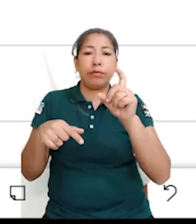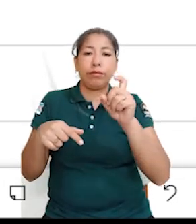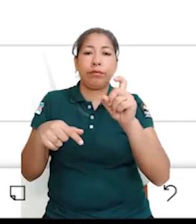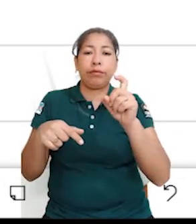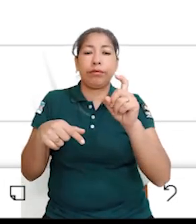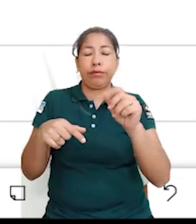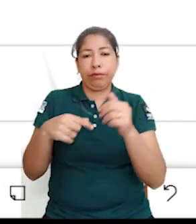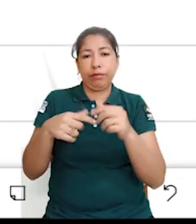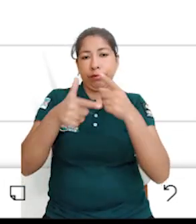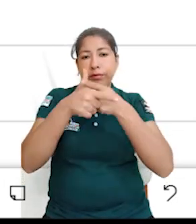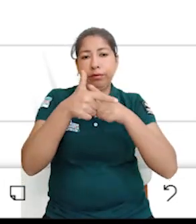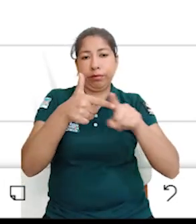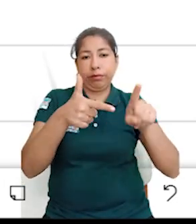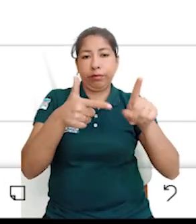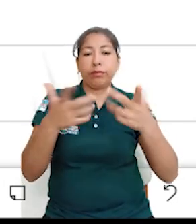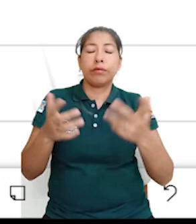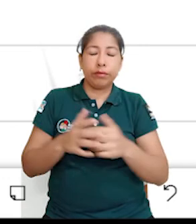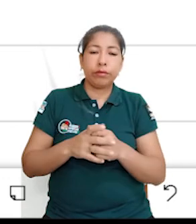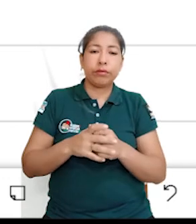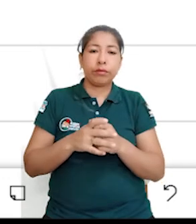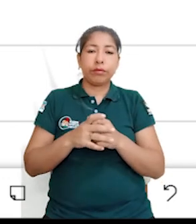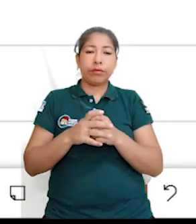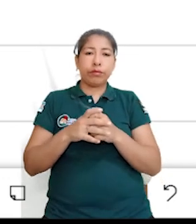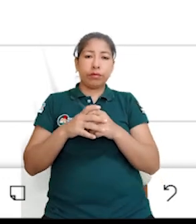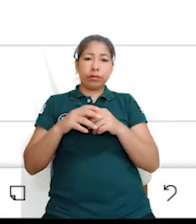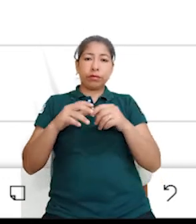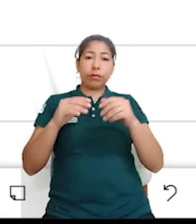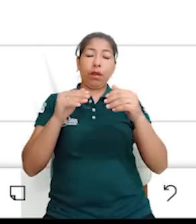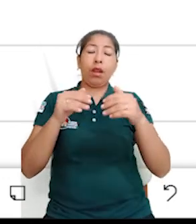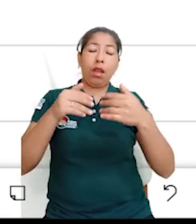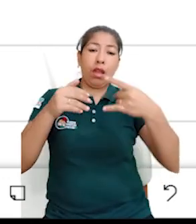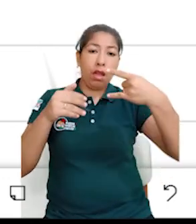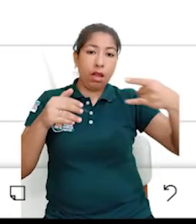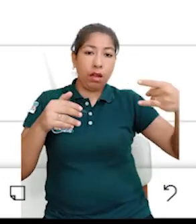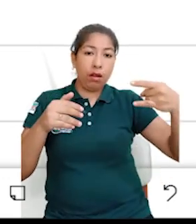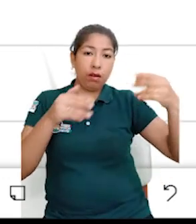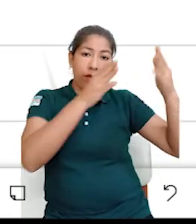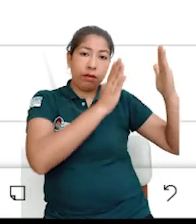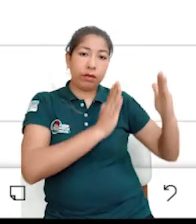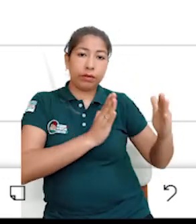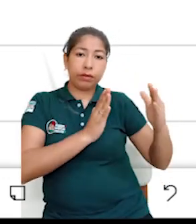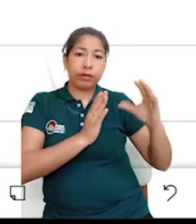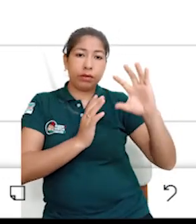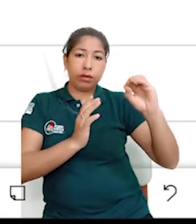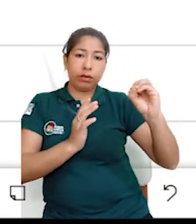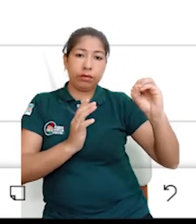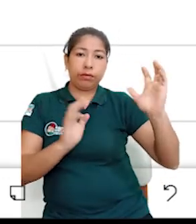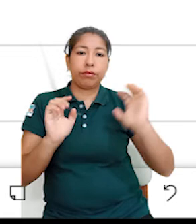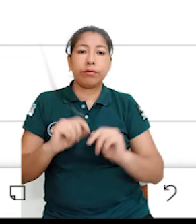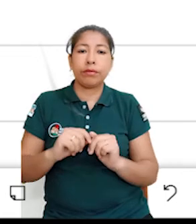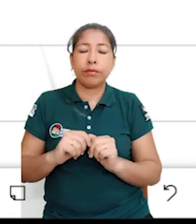anotamos como división en el argumento. En el segundo miembro tenemos el valor de